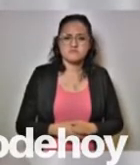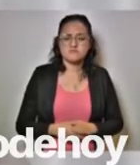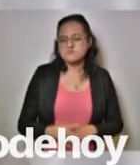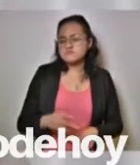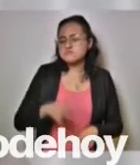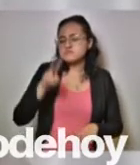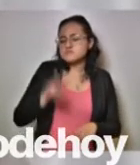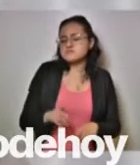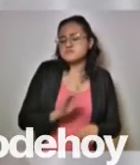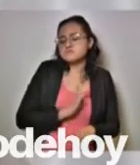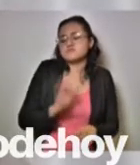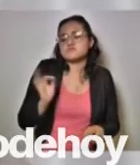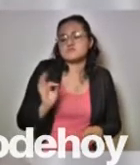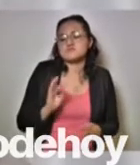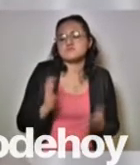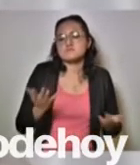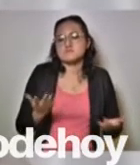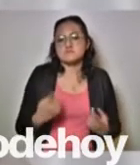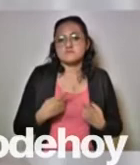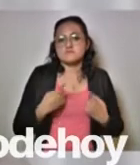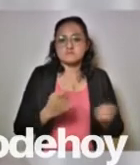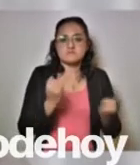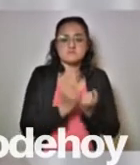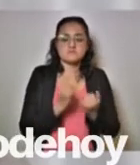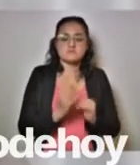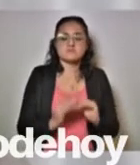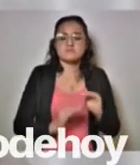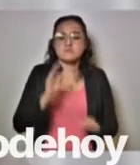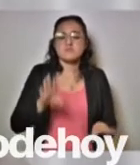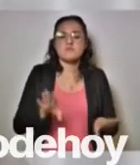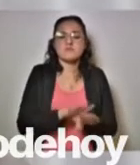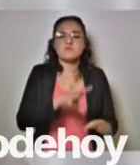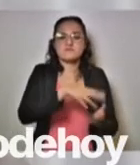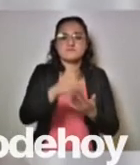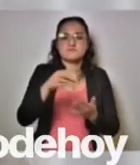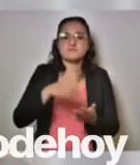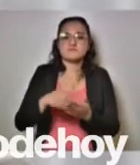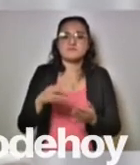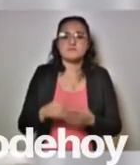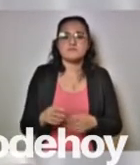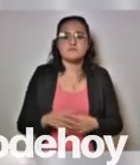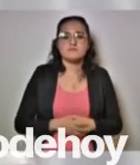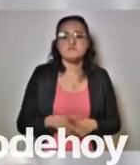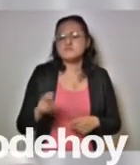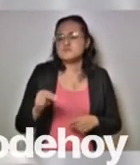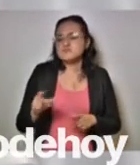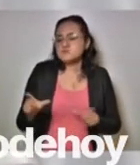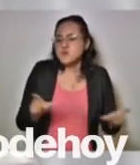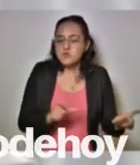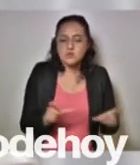que pudiera darse de una alza en los contagios incontrolable,